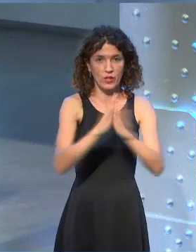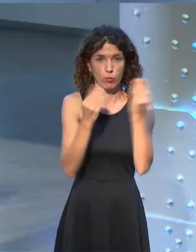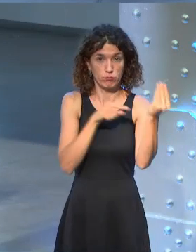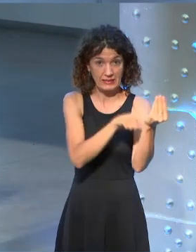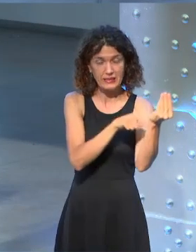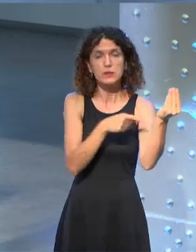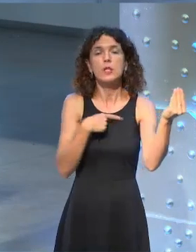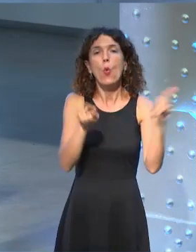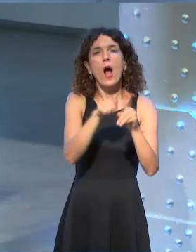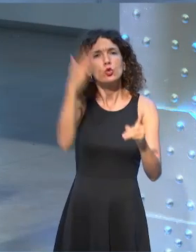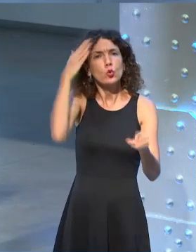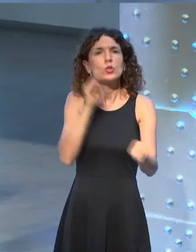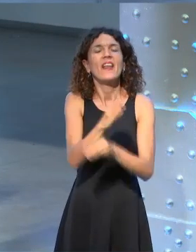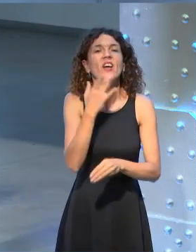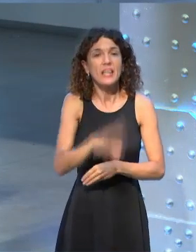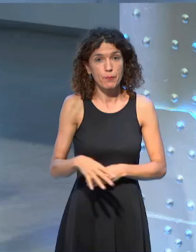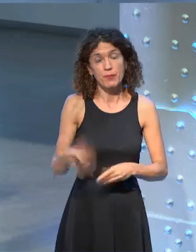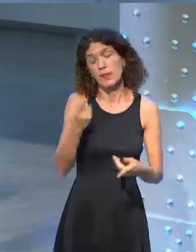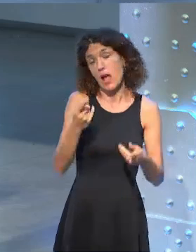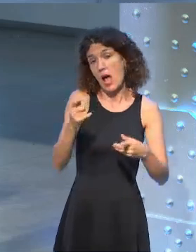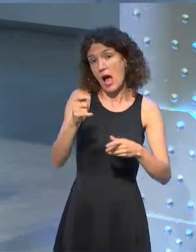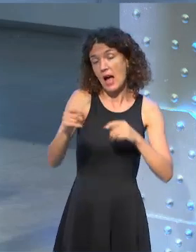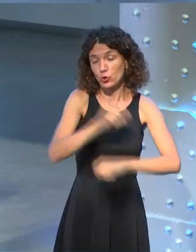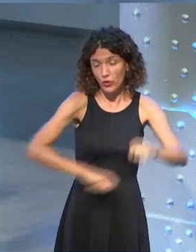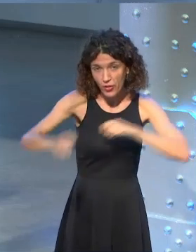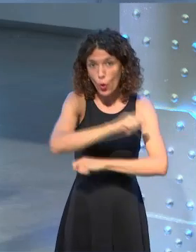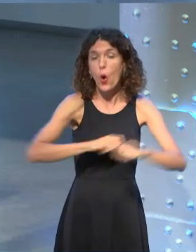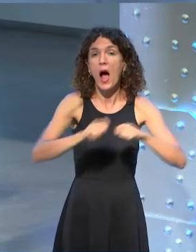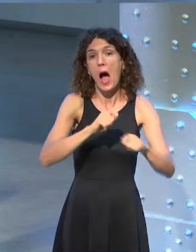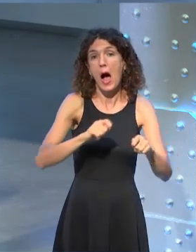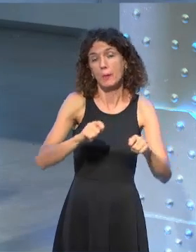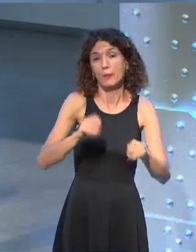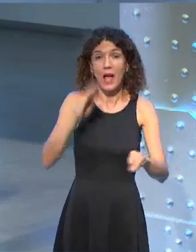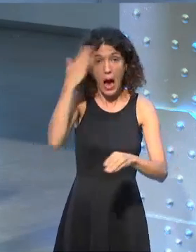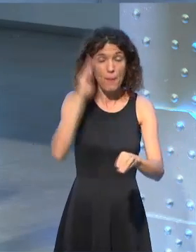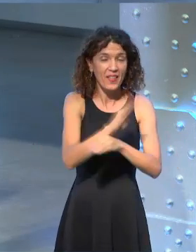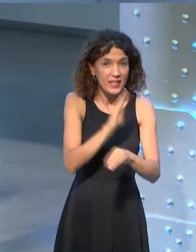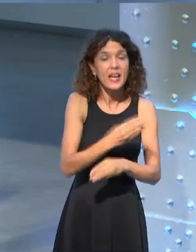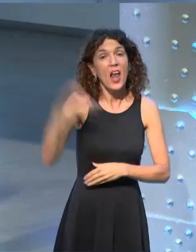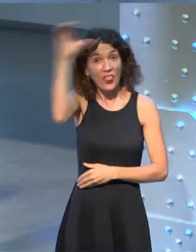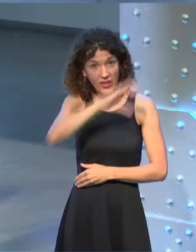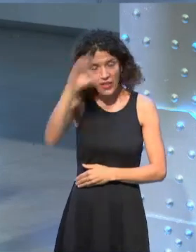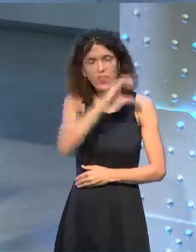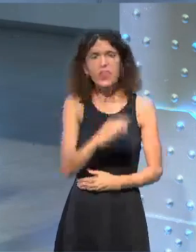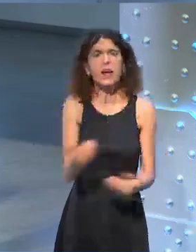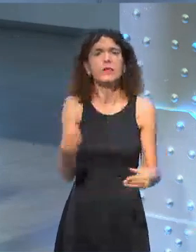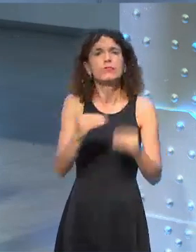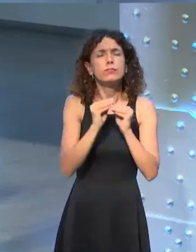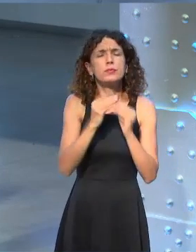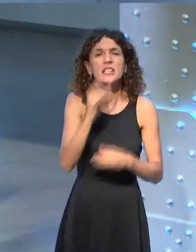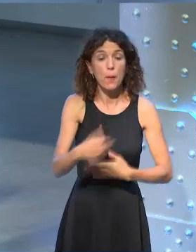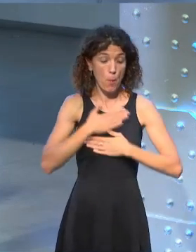Este libro será tutelado por la asociación Apadrina la Ciencia y realizado de principio a fin por